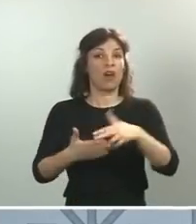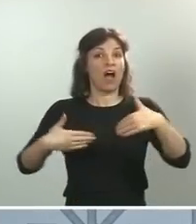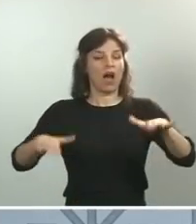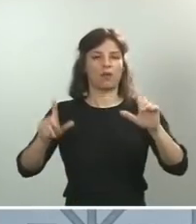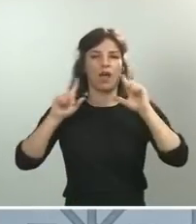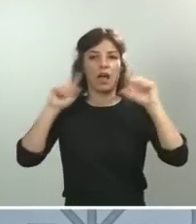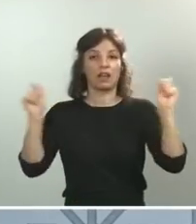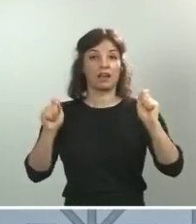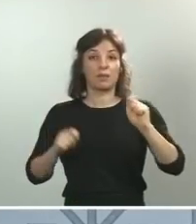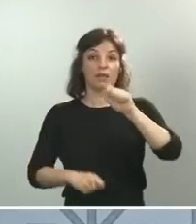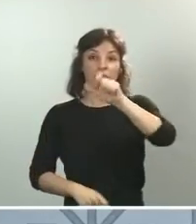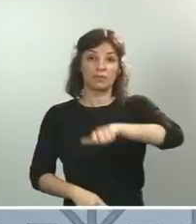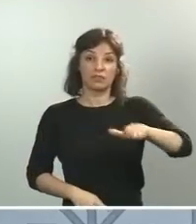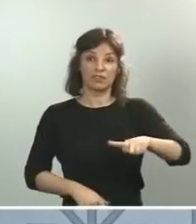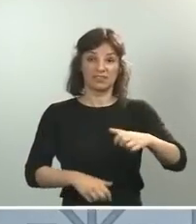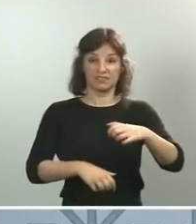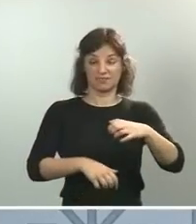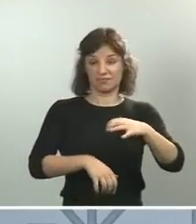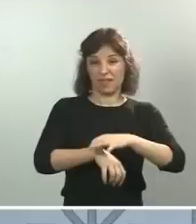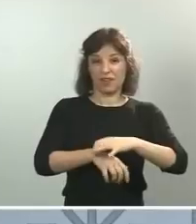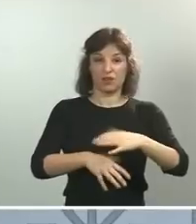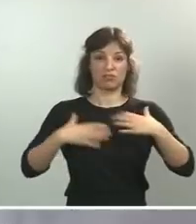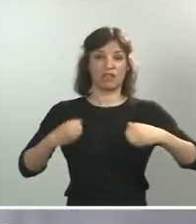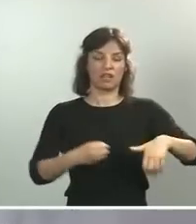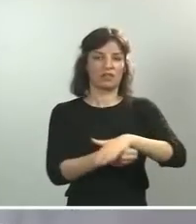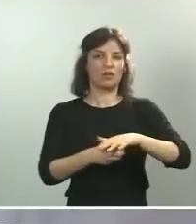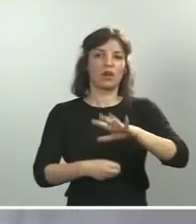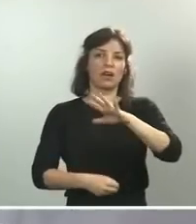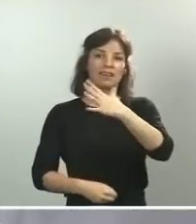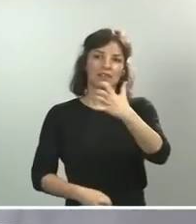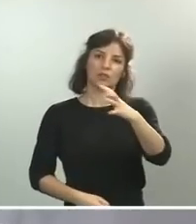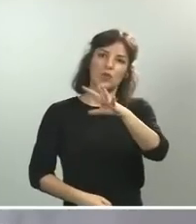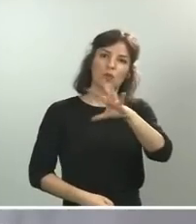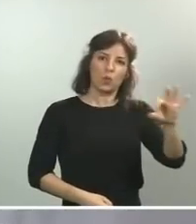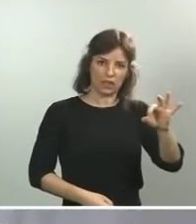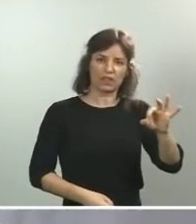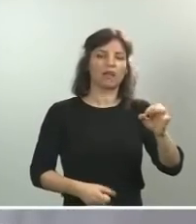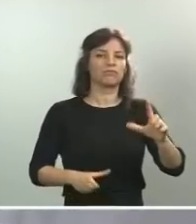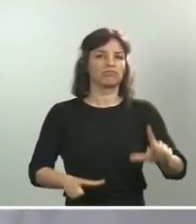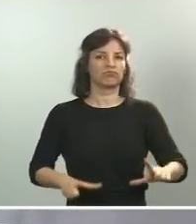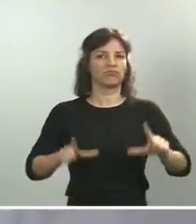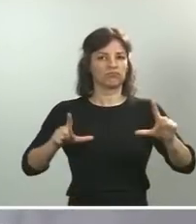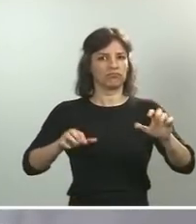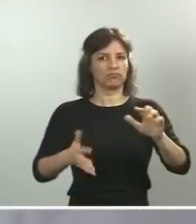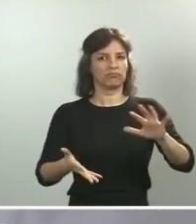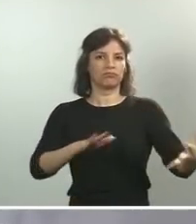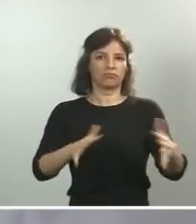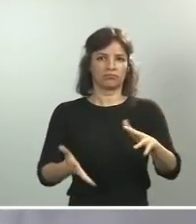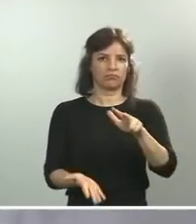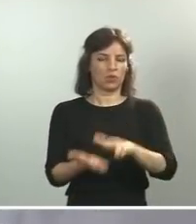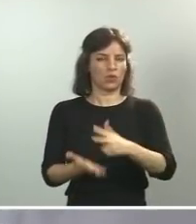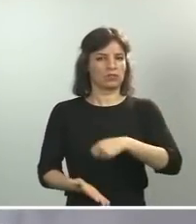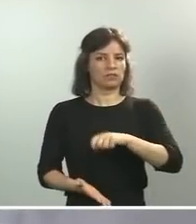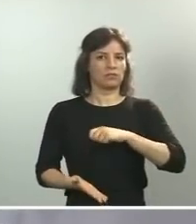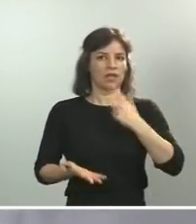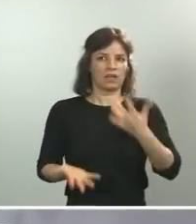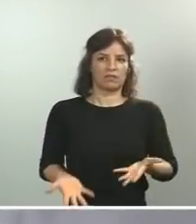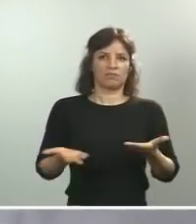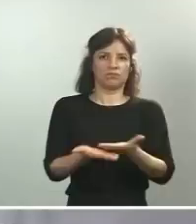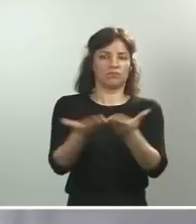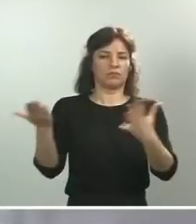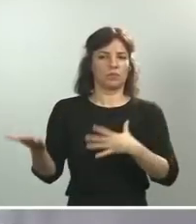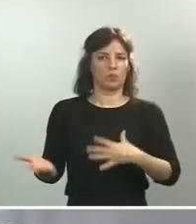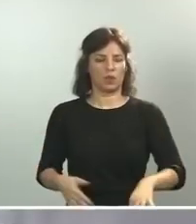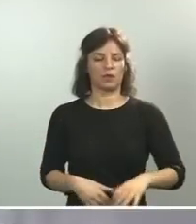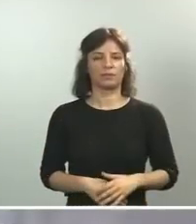También decir que las universidades han facilitado miles de EPIs y material sanitario que han